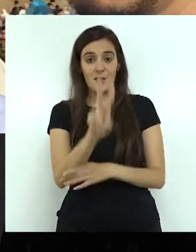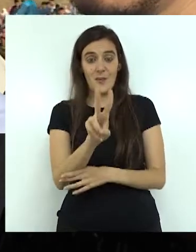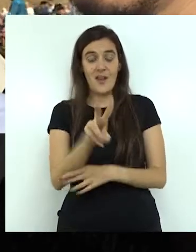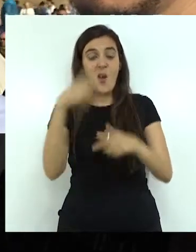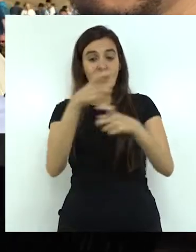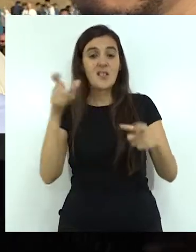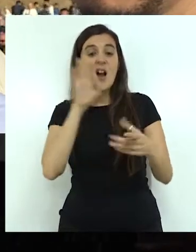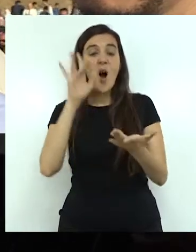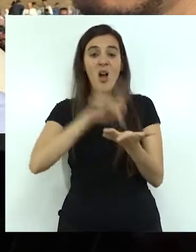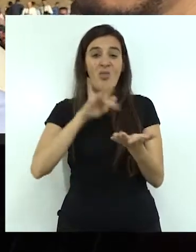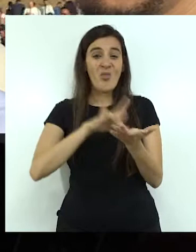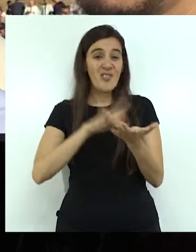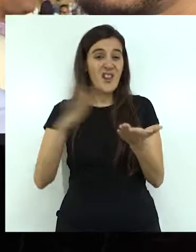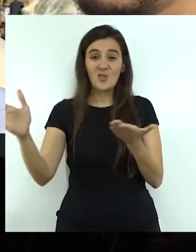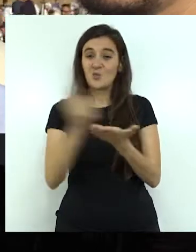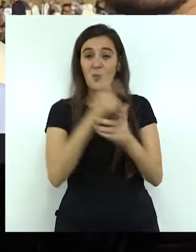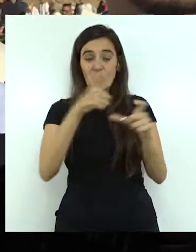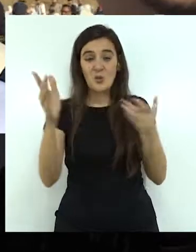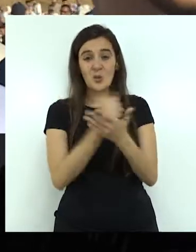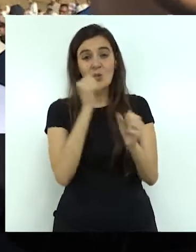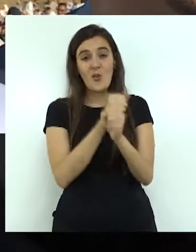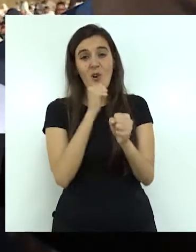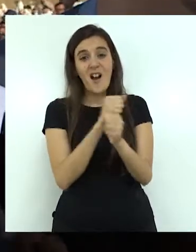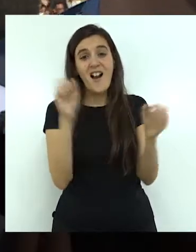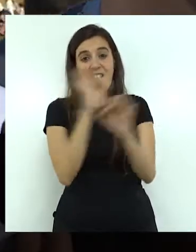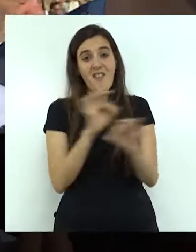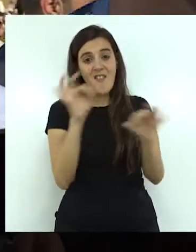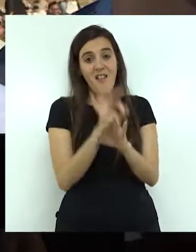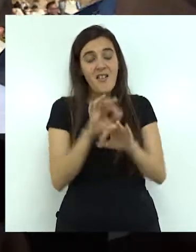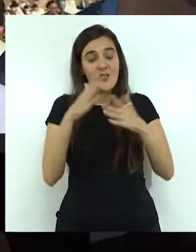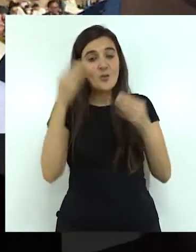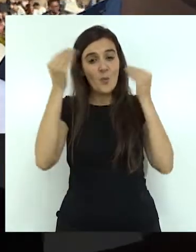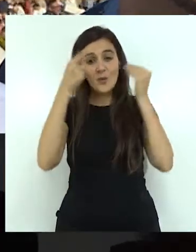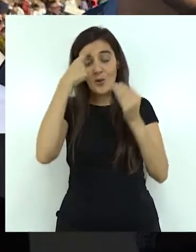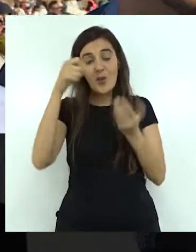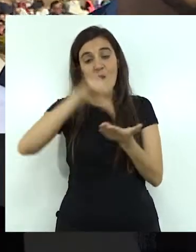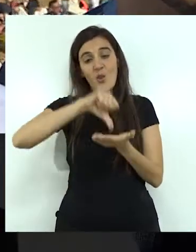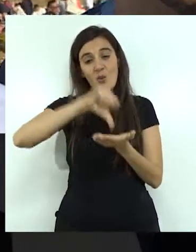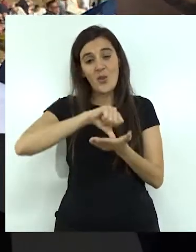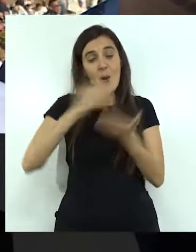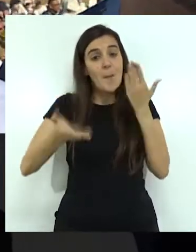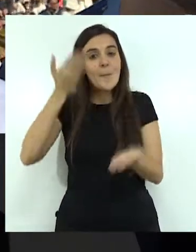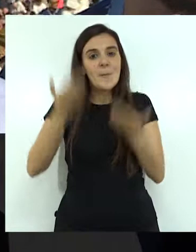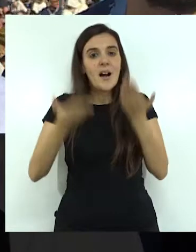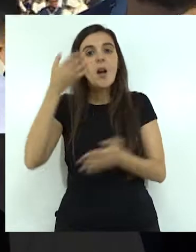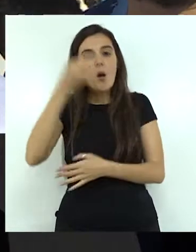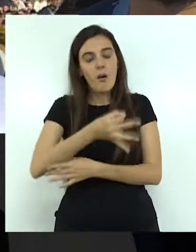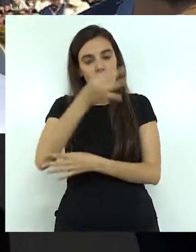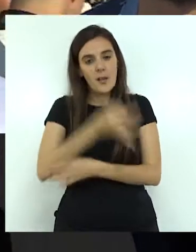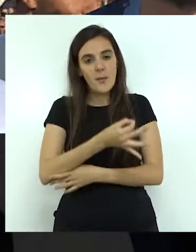prácticamente todo el mundo trabaja y por lo tanto creo que la ciudad debe de valorar que